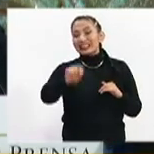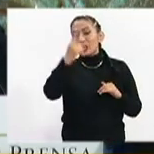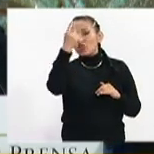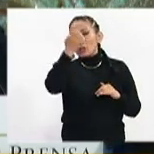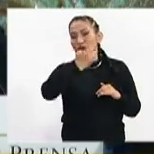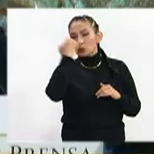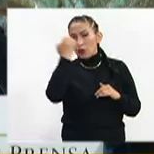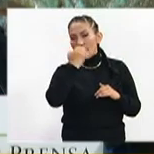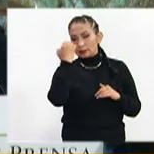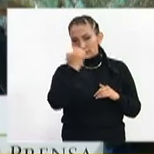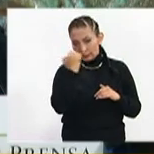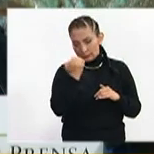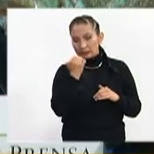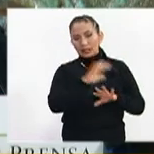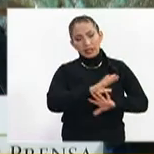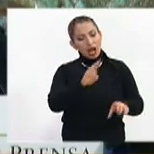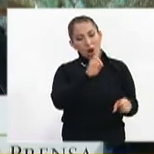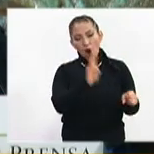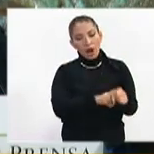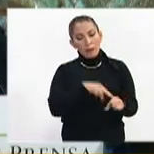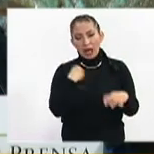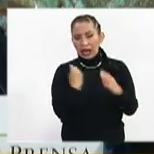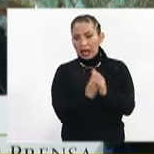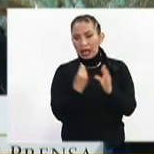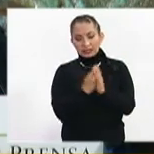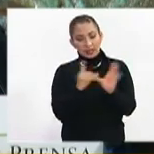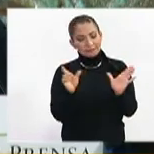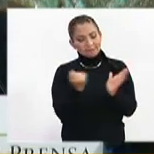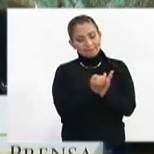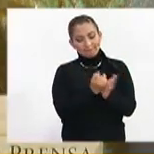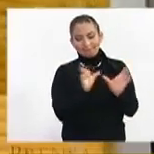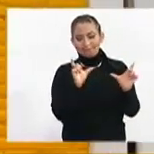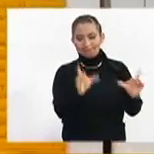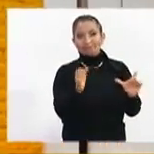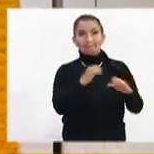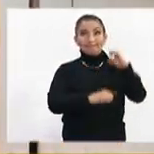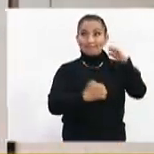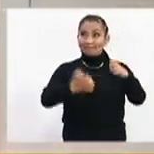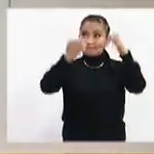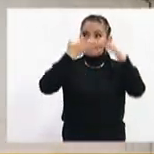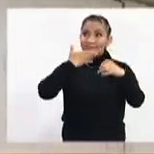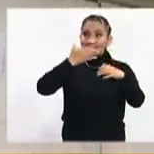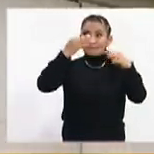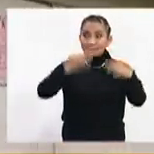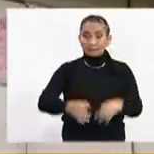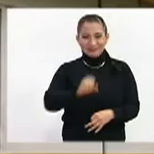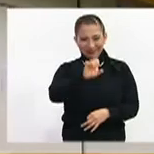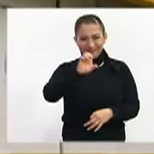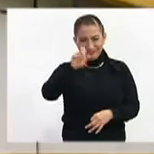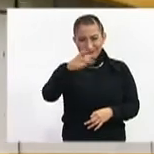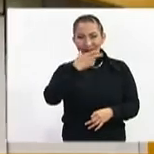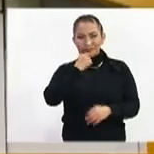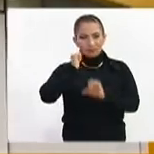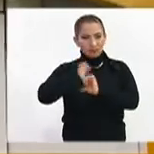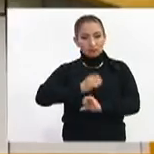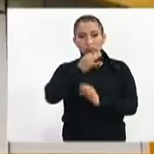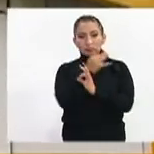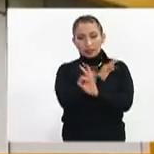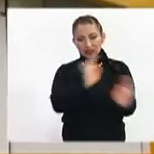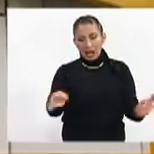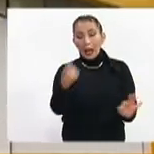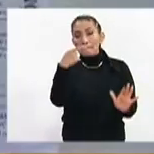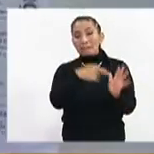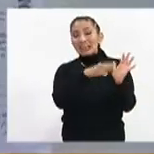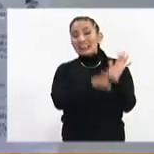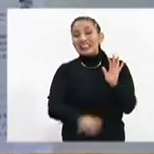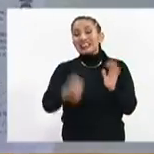1.571 escuelas que ya tienen dictamen de seguridad estructural. El secretario de Educación Pública, Aurelio Nuño, informó que ya son más